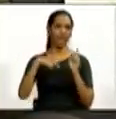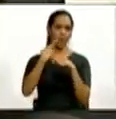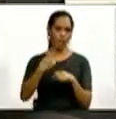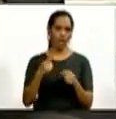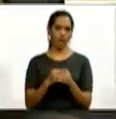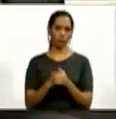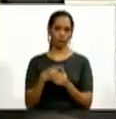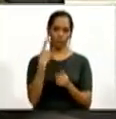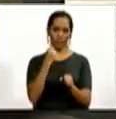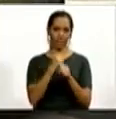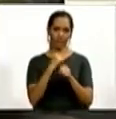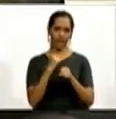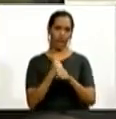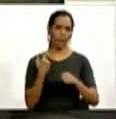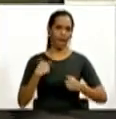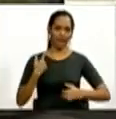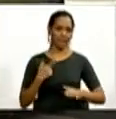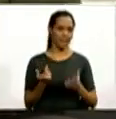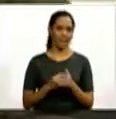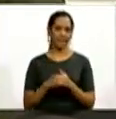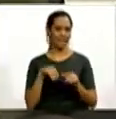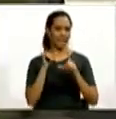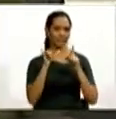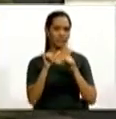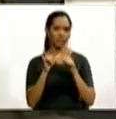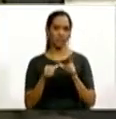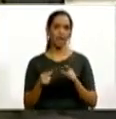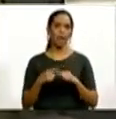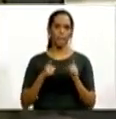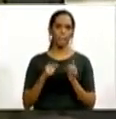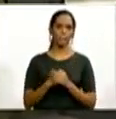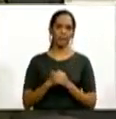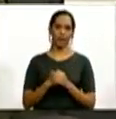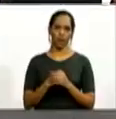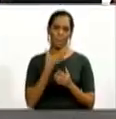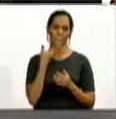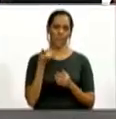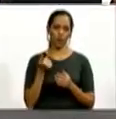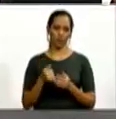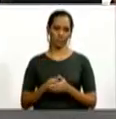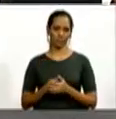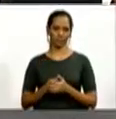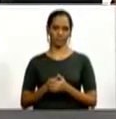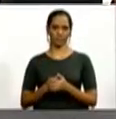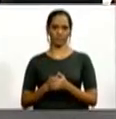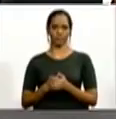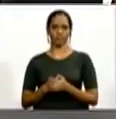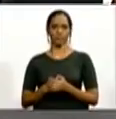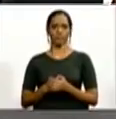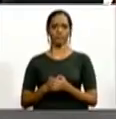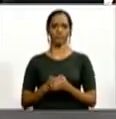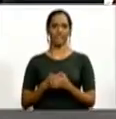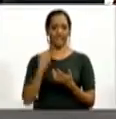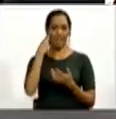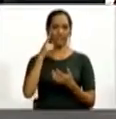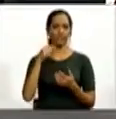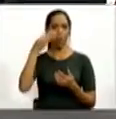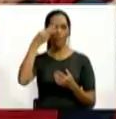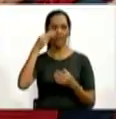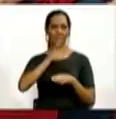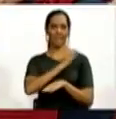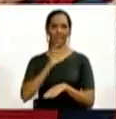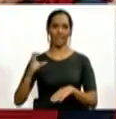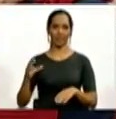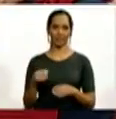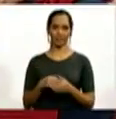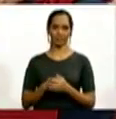vez a trabajar, que vas a tener que meter influencer, una cosa así. Pero le queda mejor. Hay YouTube, pero estás exportando YouTube. Los Piratas del Caribe. ¿Ah? Los